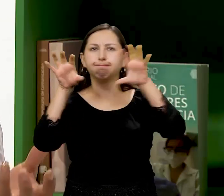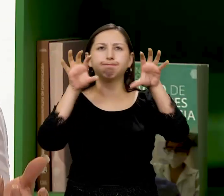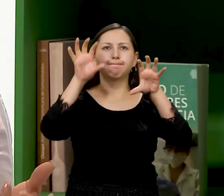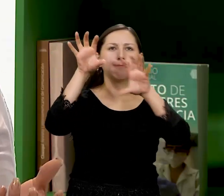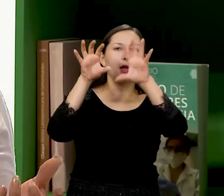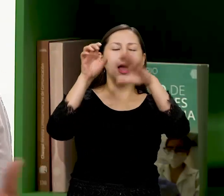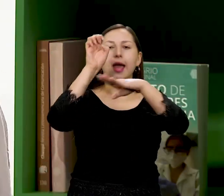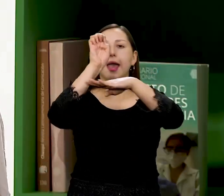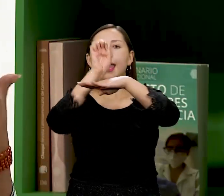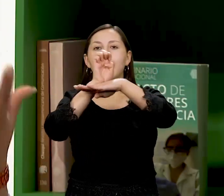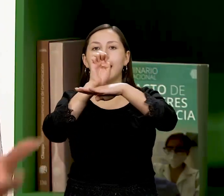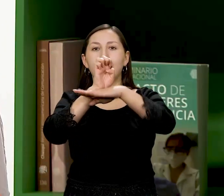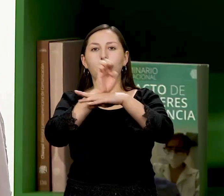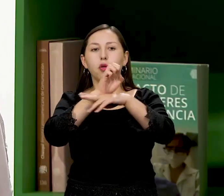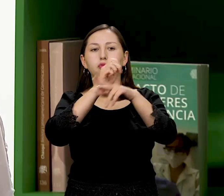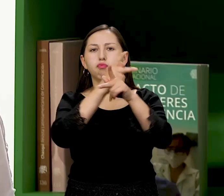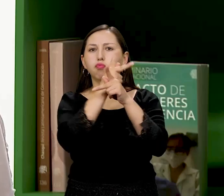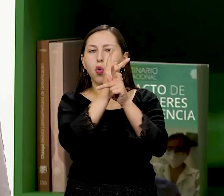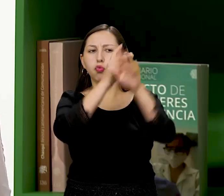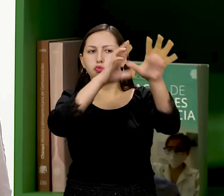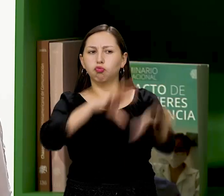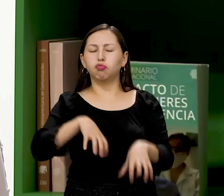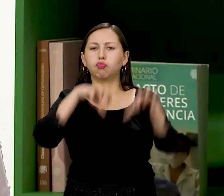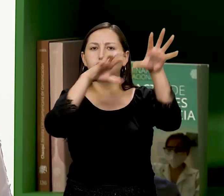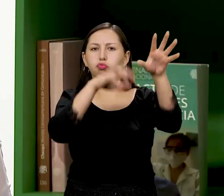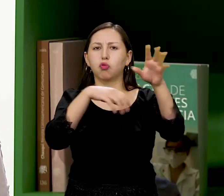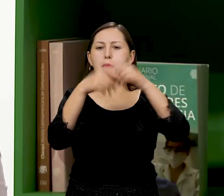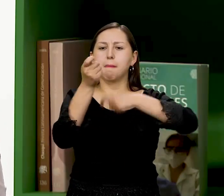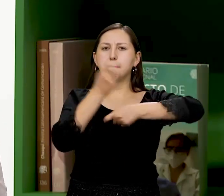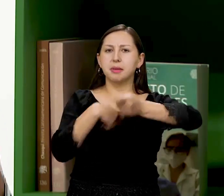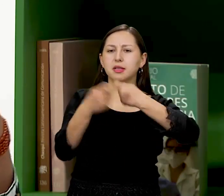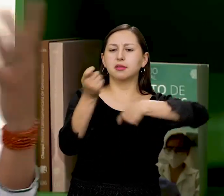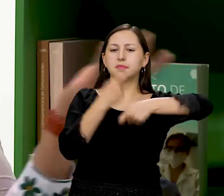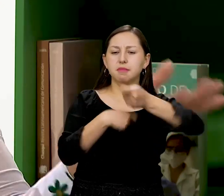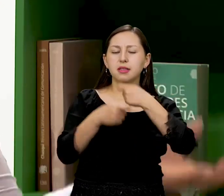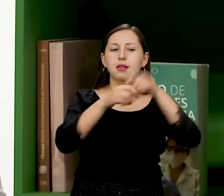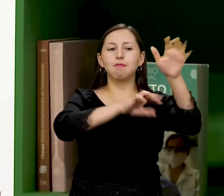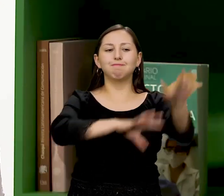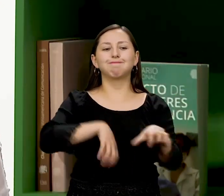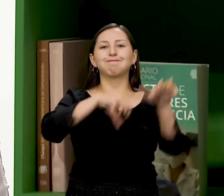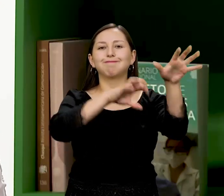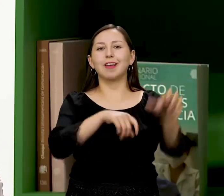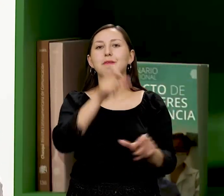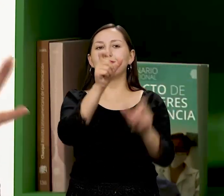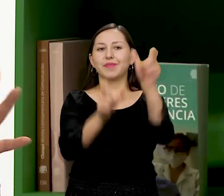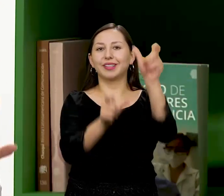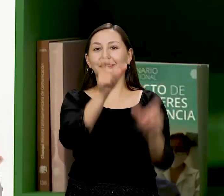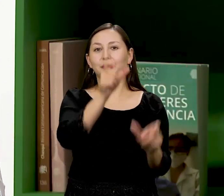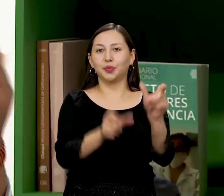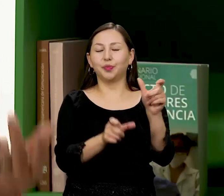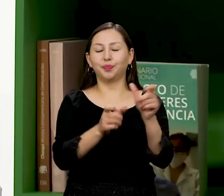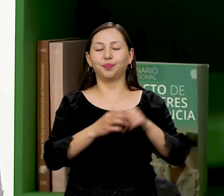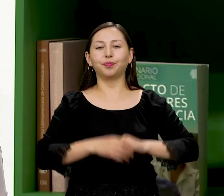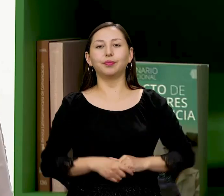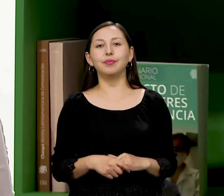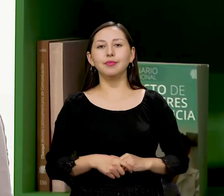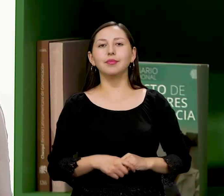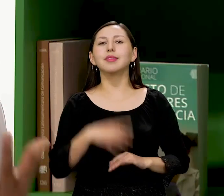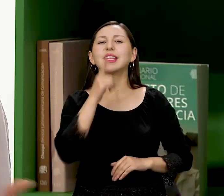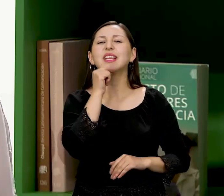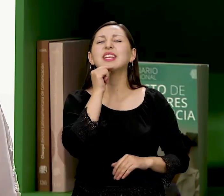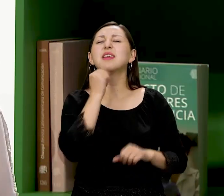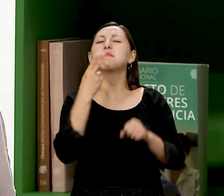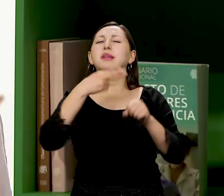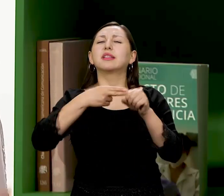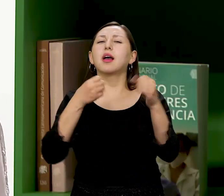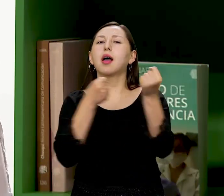zonas, tendría mayor provecho, digamos, al menos para los agricultores, me imagino yo, en primera instancia.